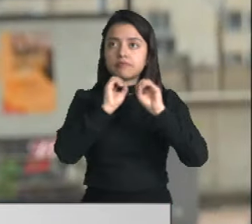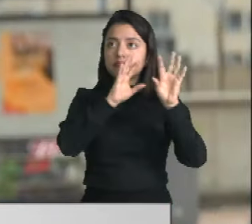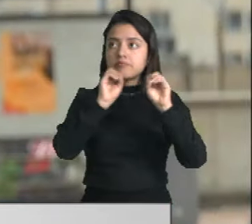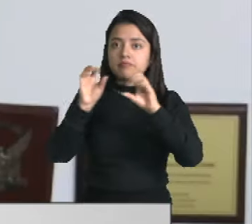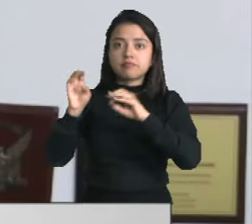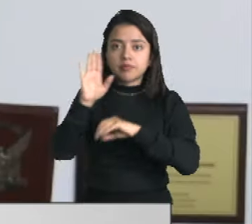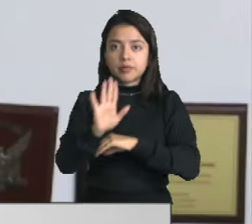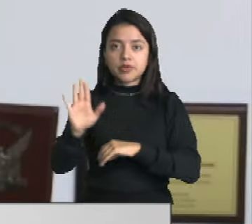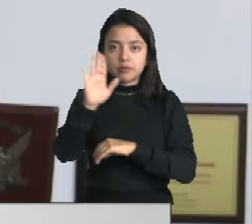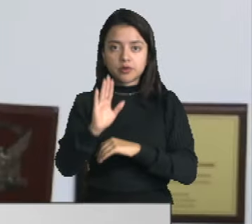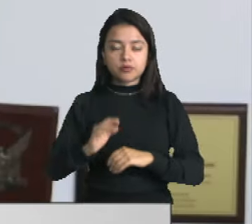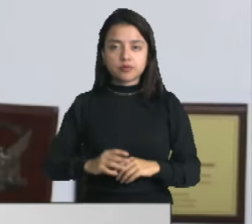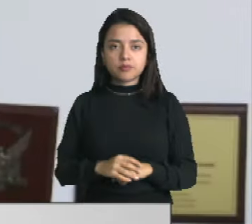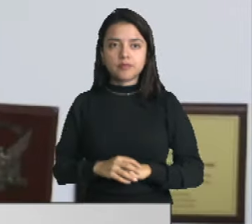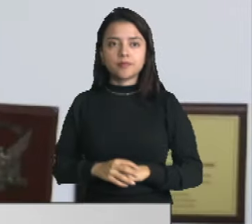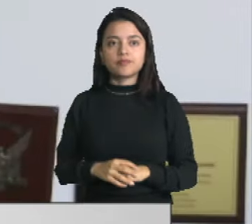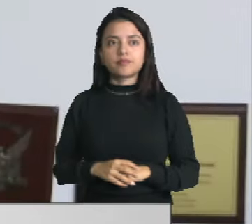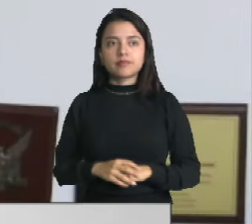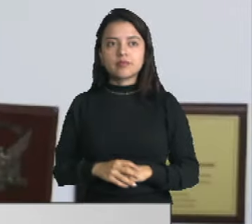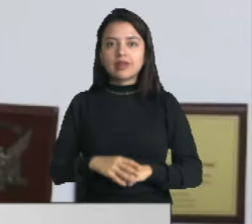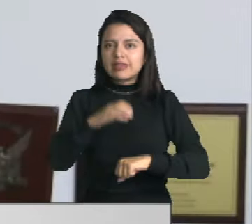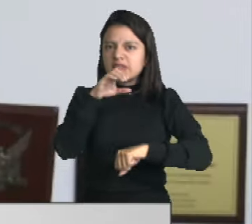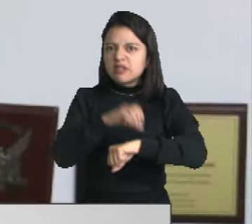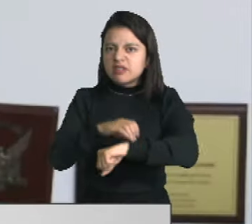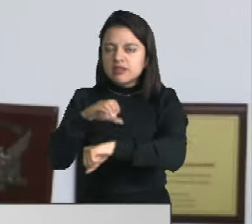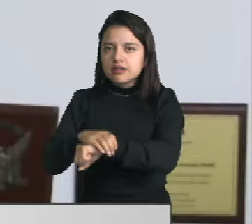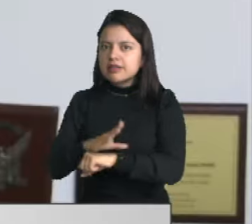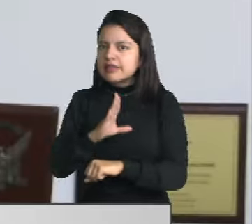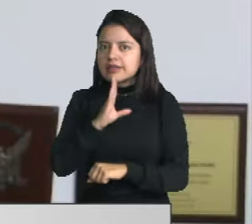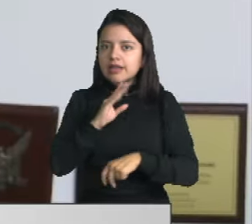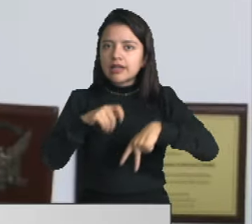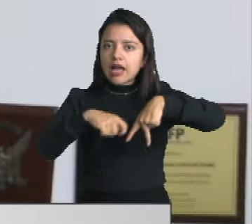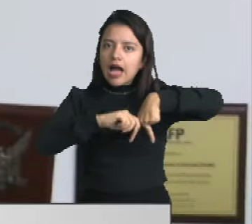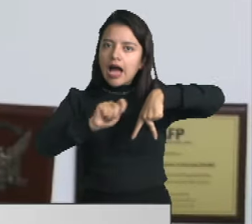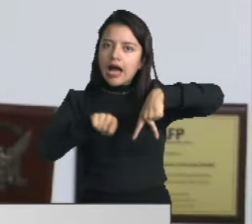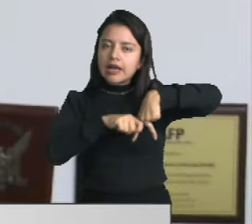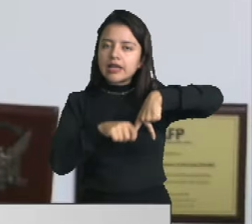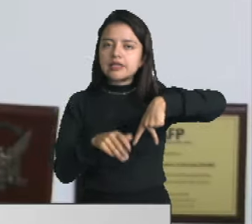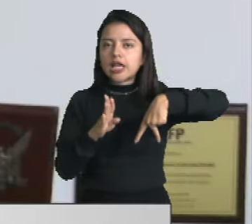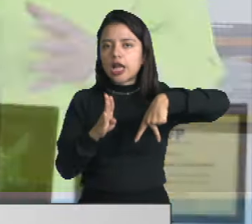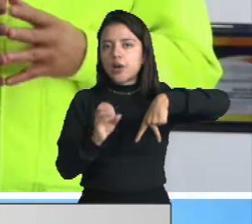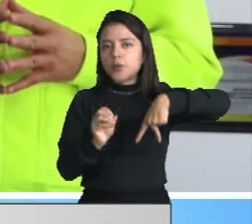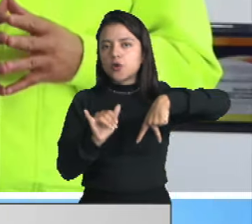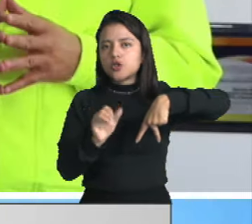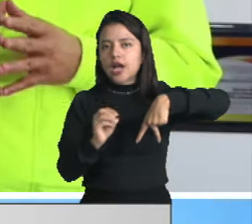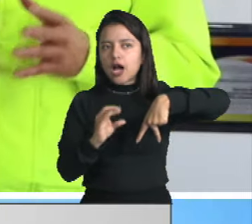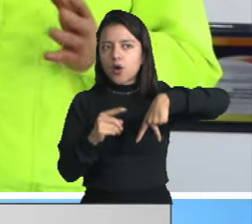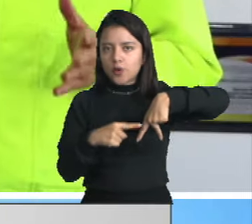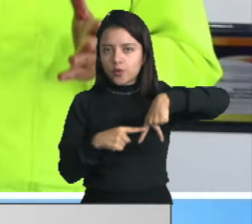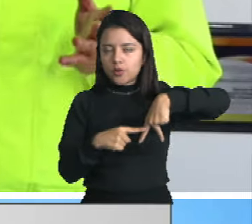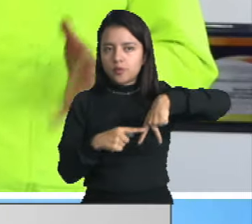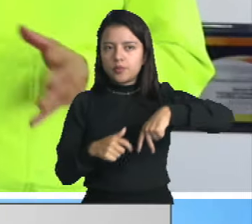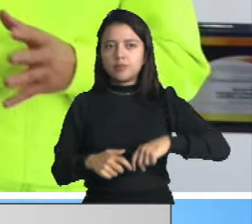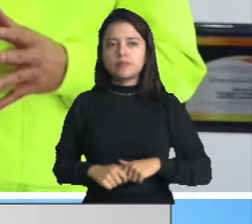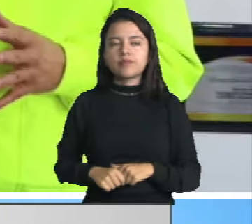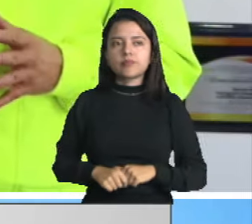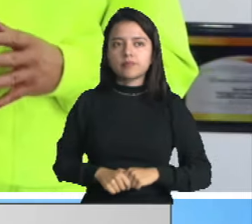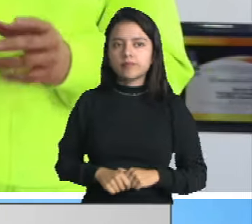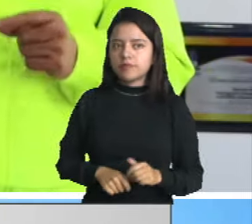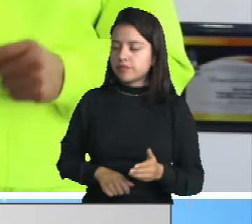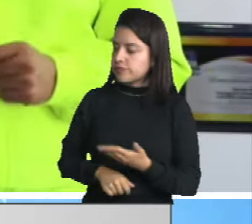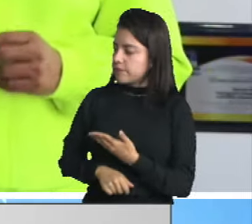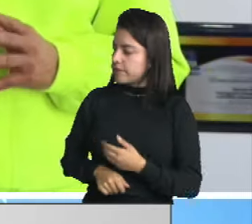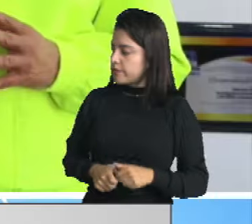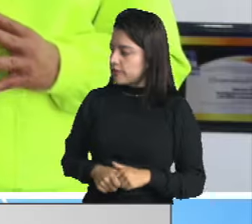del país. Dentro de los judicializados se encuentra alias El Boyaco, quien ya se encontraba recluido en la cárcel de Combis.